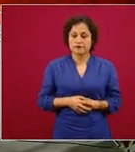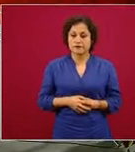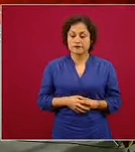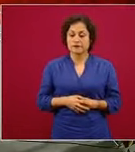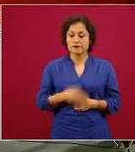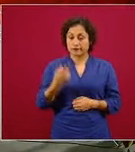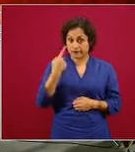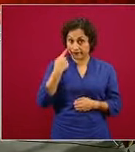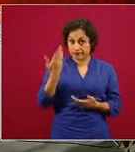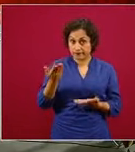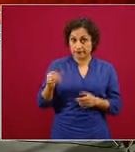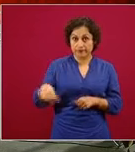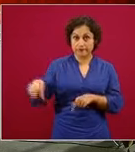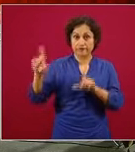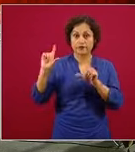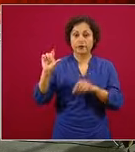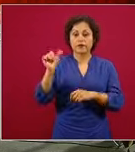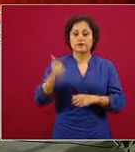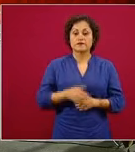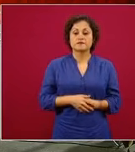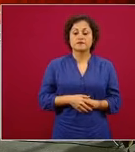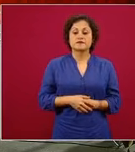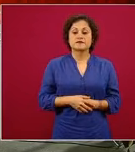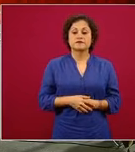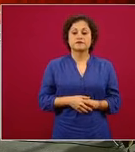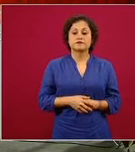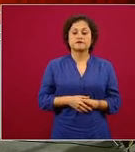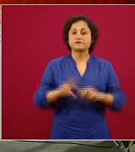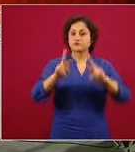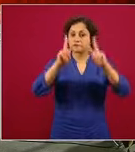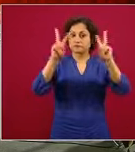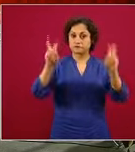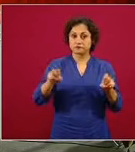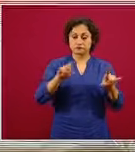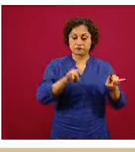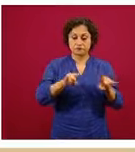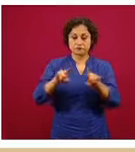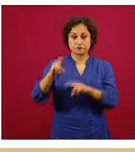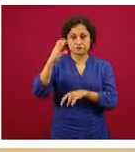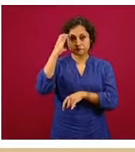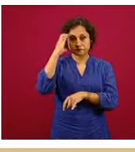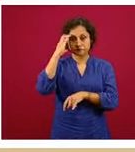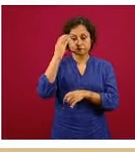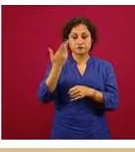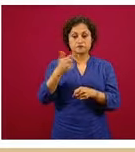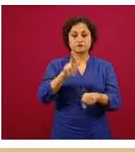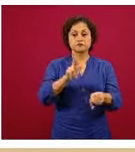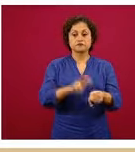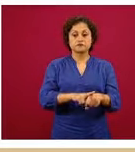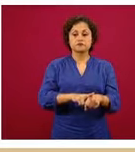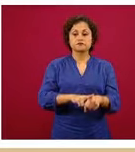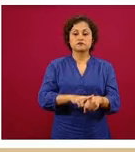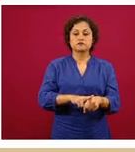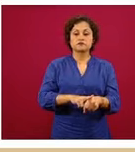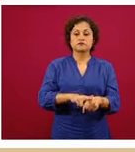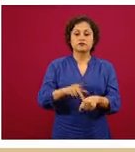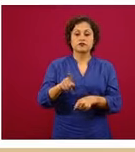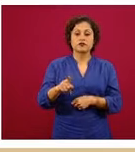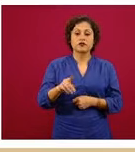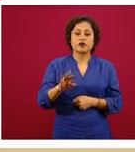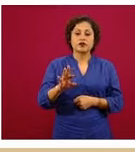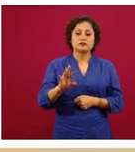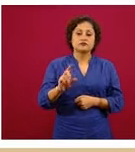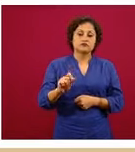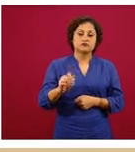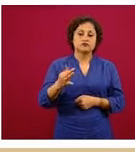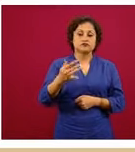diapositiva. La ocupación de camas general, 47%, es la misma ocupación que el día de ayer, no hemos